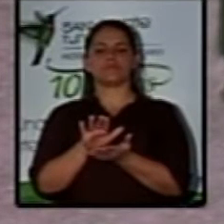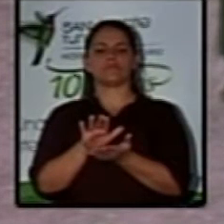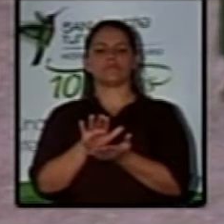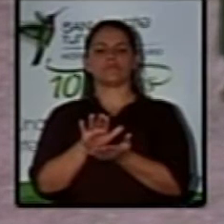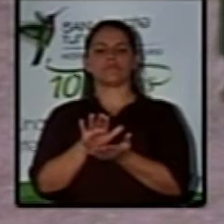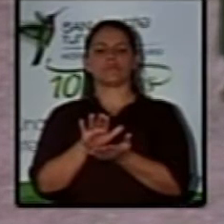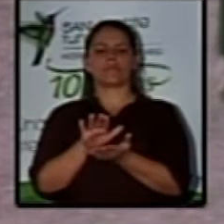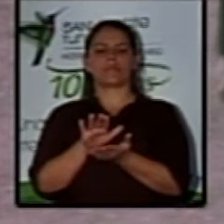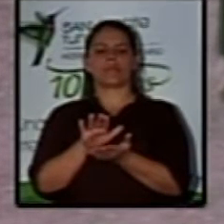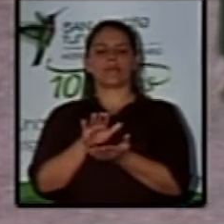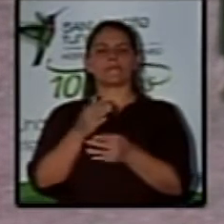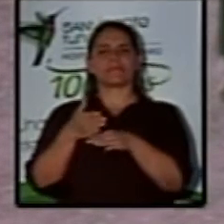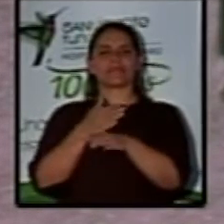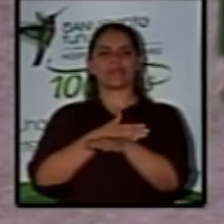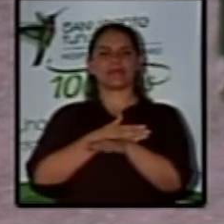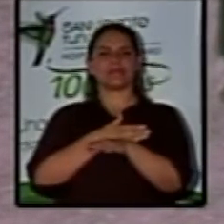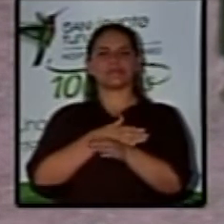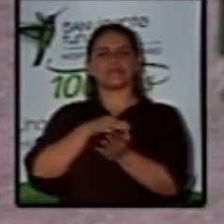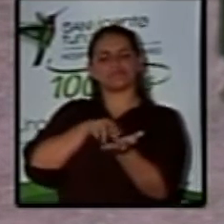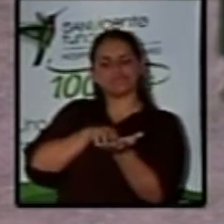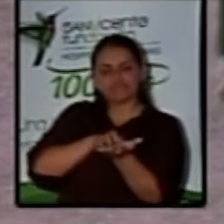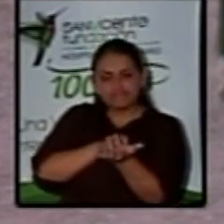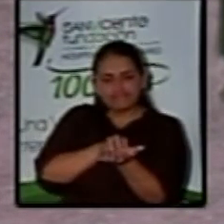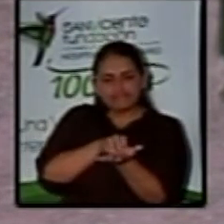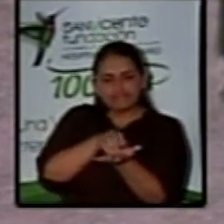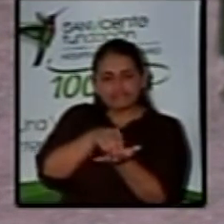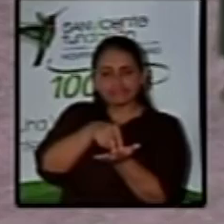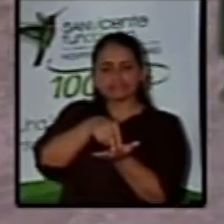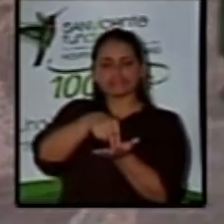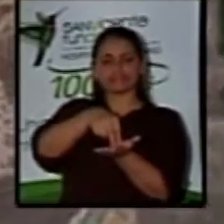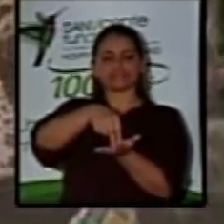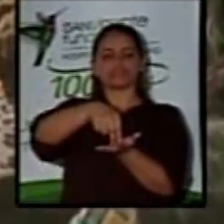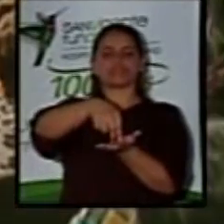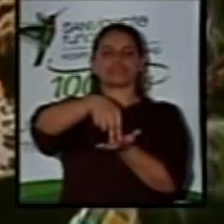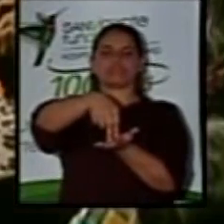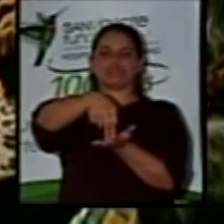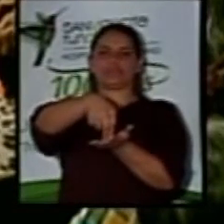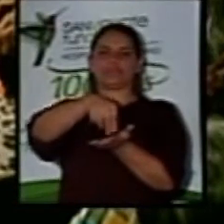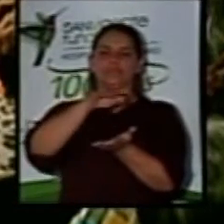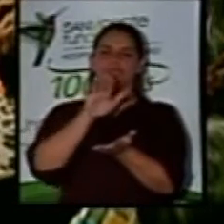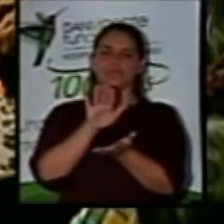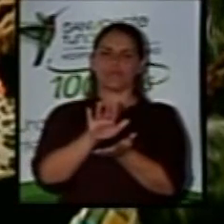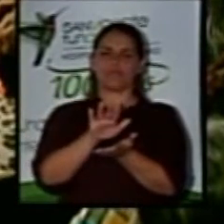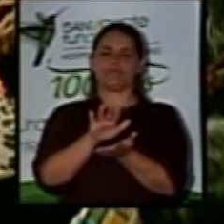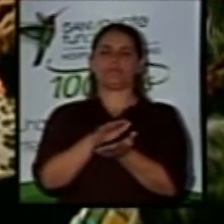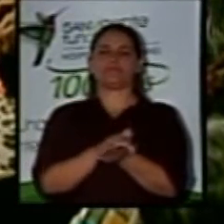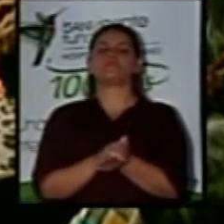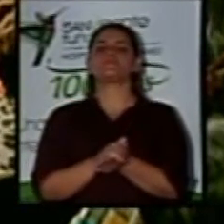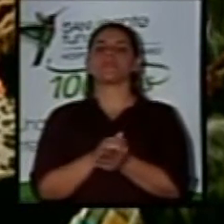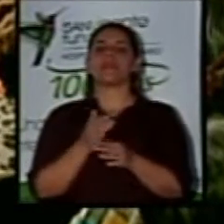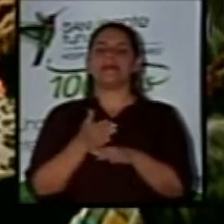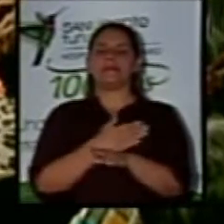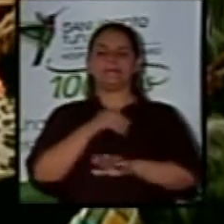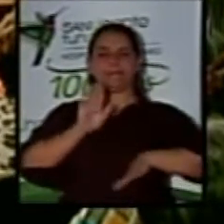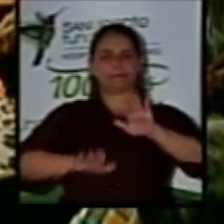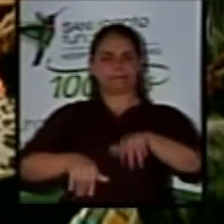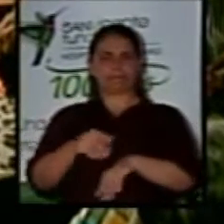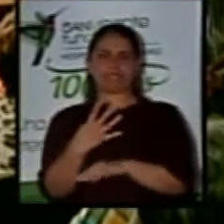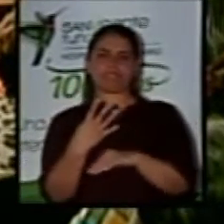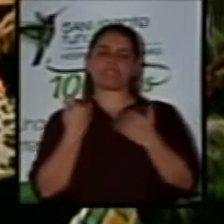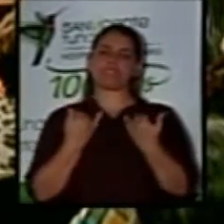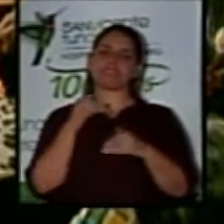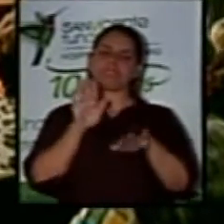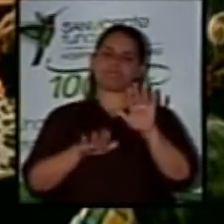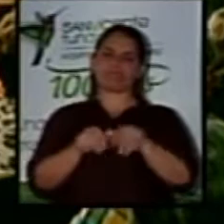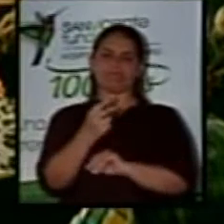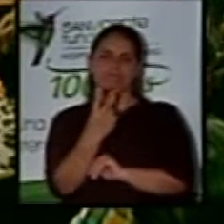al adoptar la posición de pies, pasar de ser cuadrúpedos a ser bípedos, ha dificultado